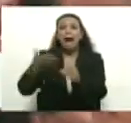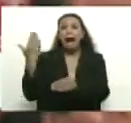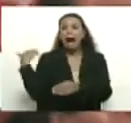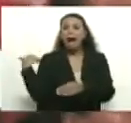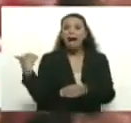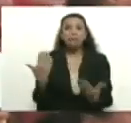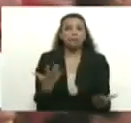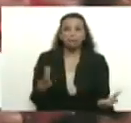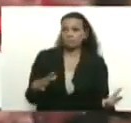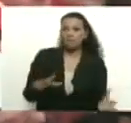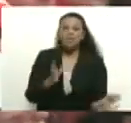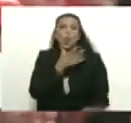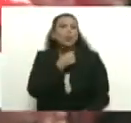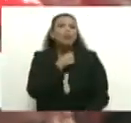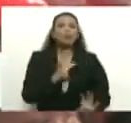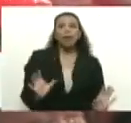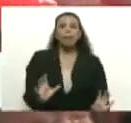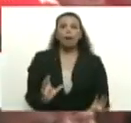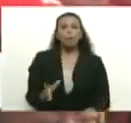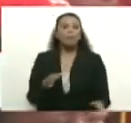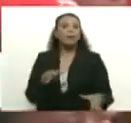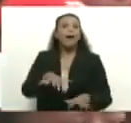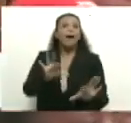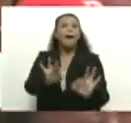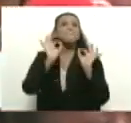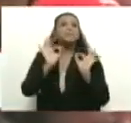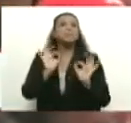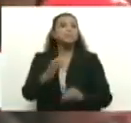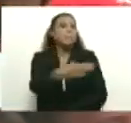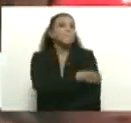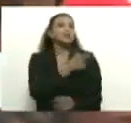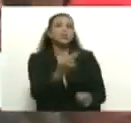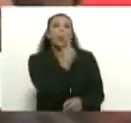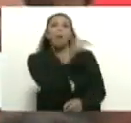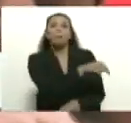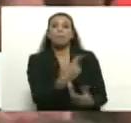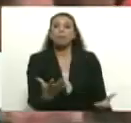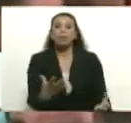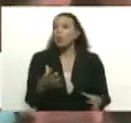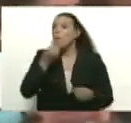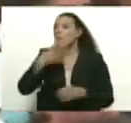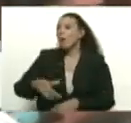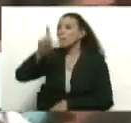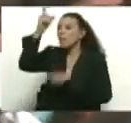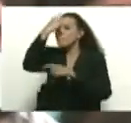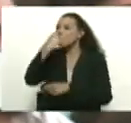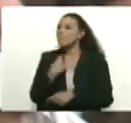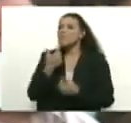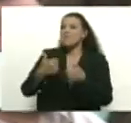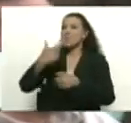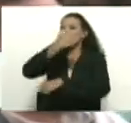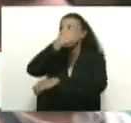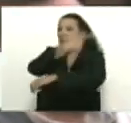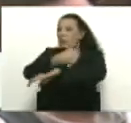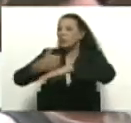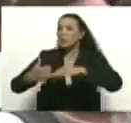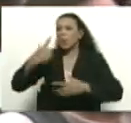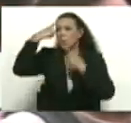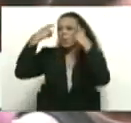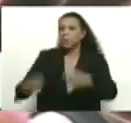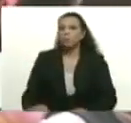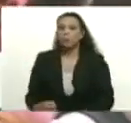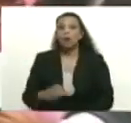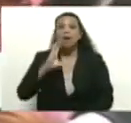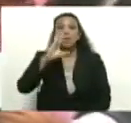un CNE que no les gustaba. Que los que estaban ahí no eran buenos. La gente del CNE